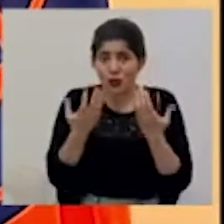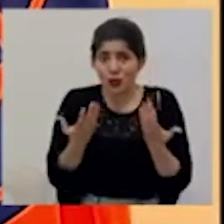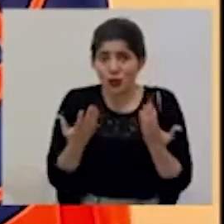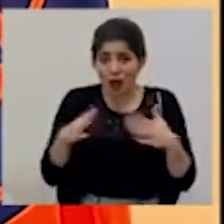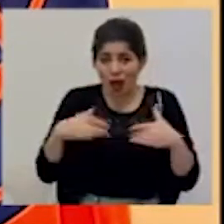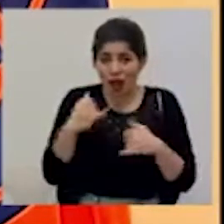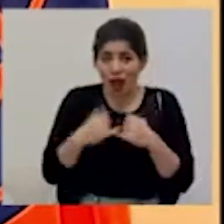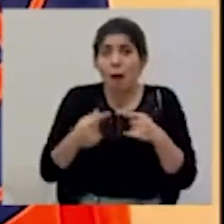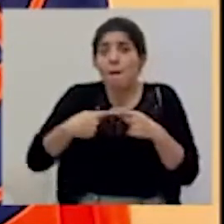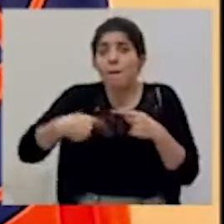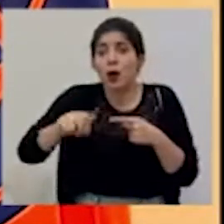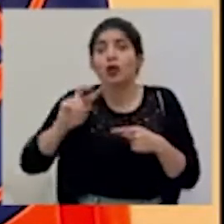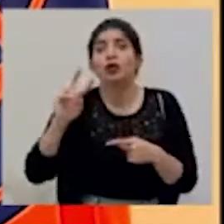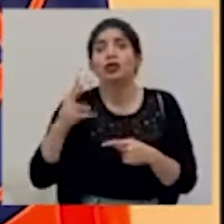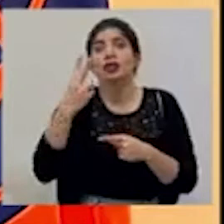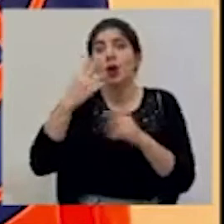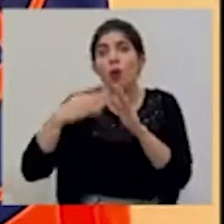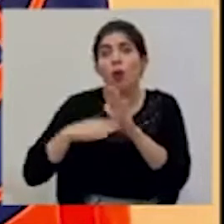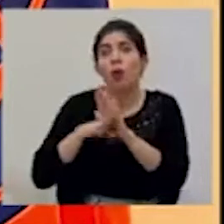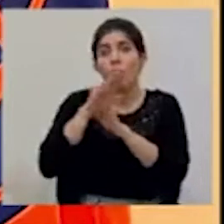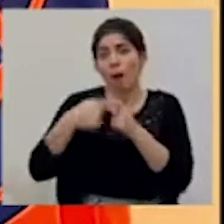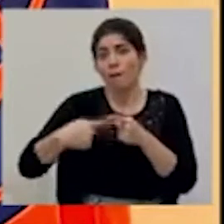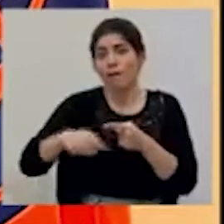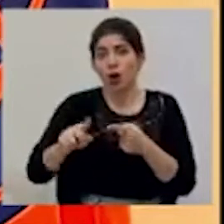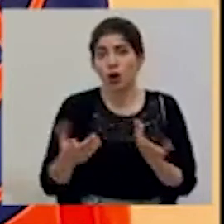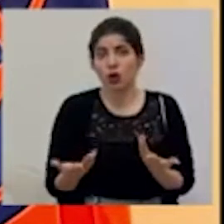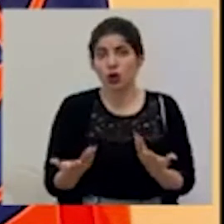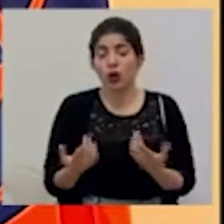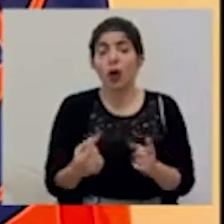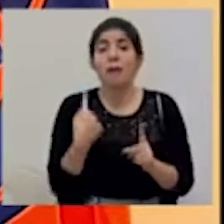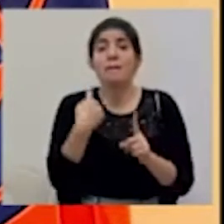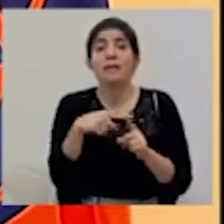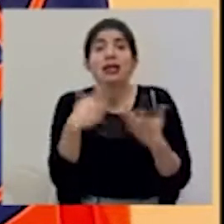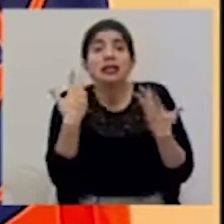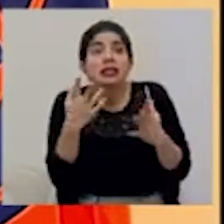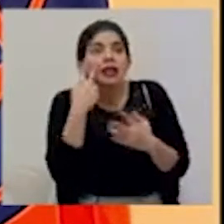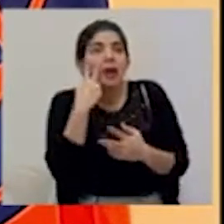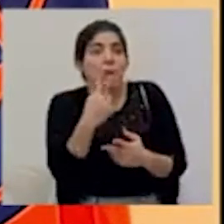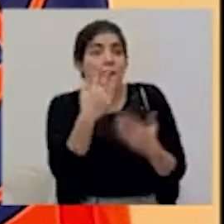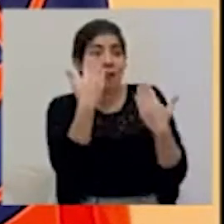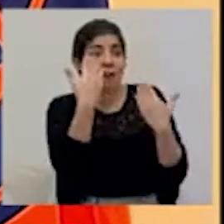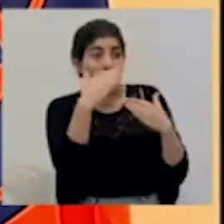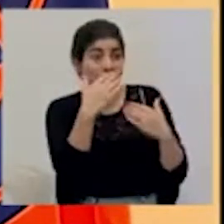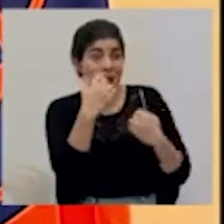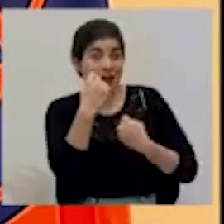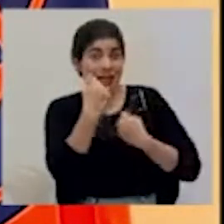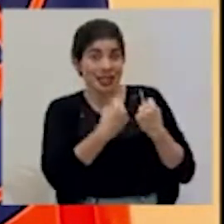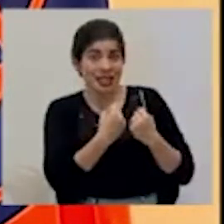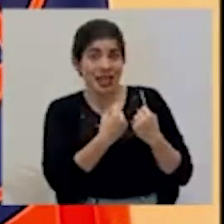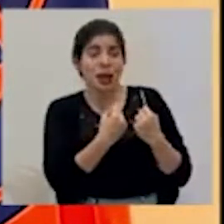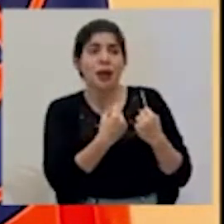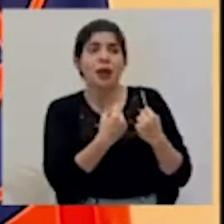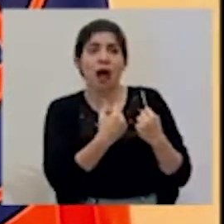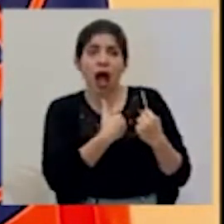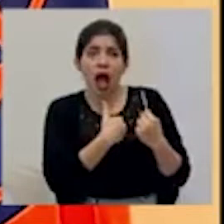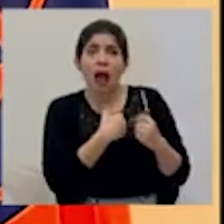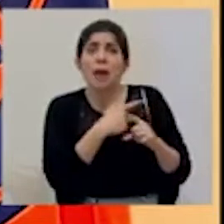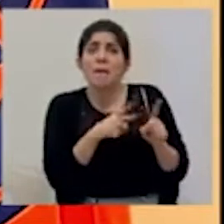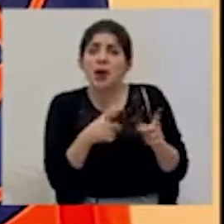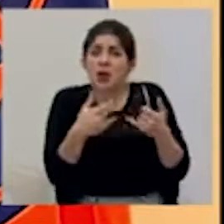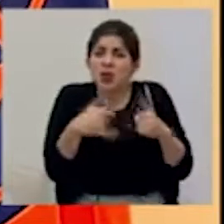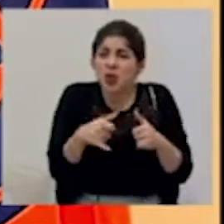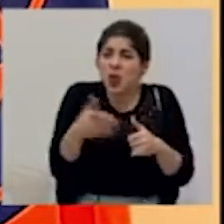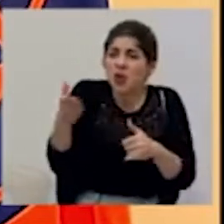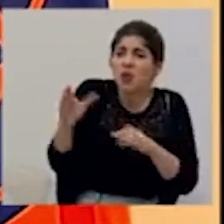Además, pues hemos visto, aún con restricción vehicular sanitaria, cómo se conforman grupos,